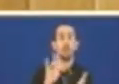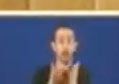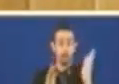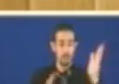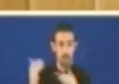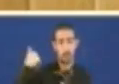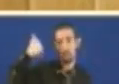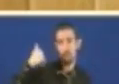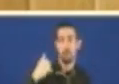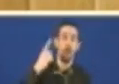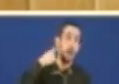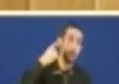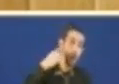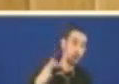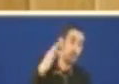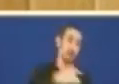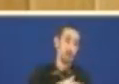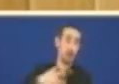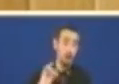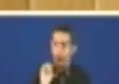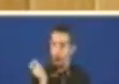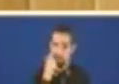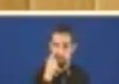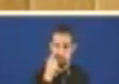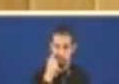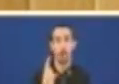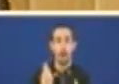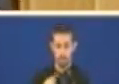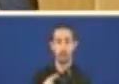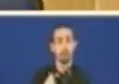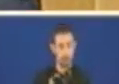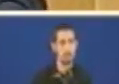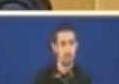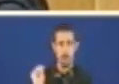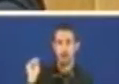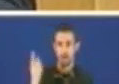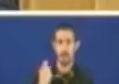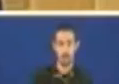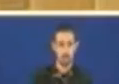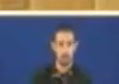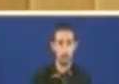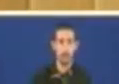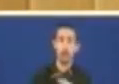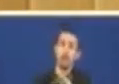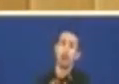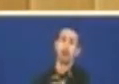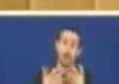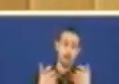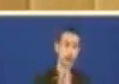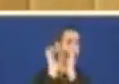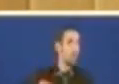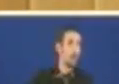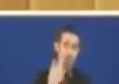Nun determinado momento, os bancos e as caixas descubren que necesitan máis liquidez, emiten cédulas hipotecarias para